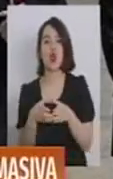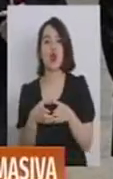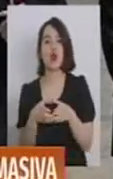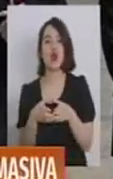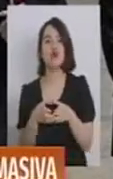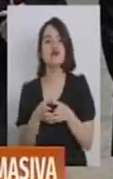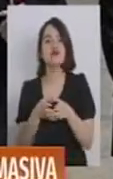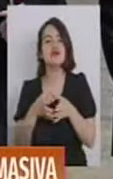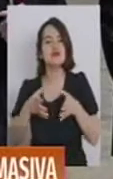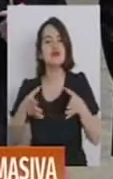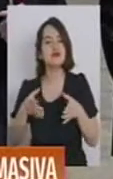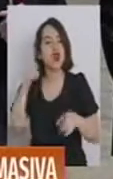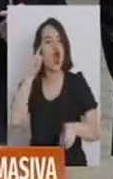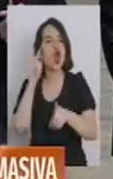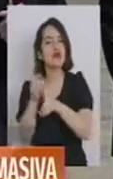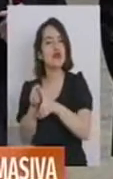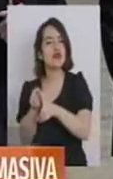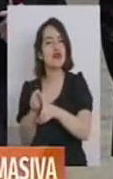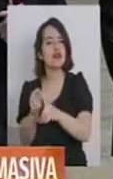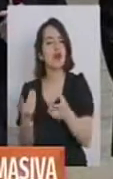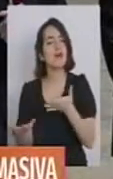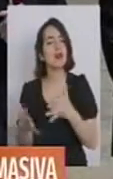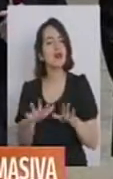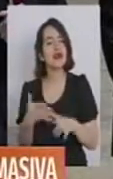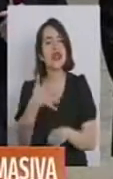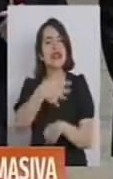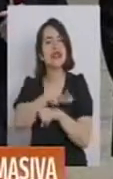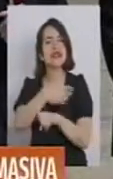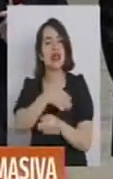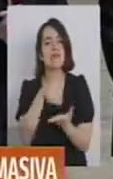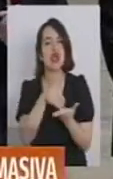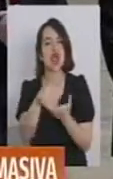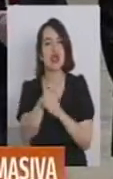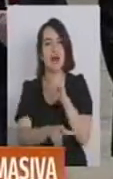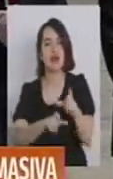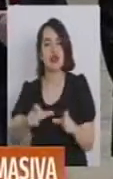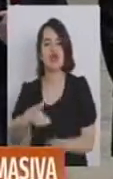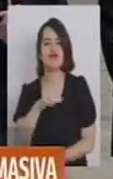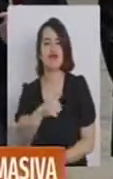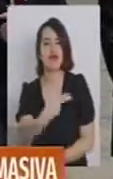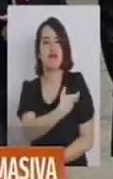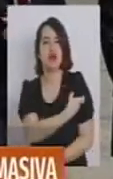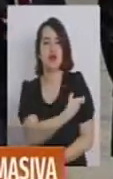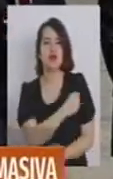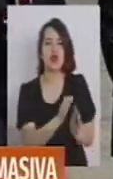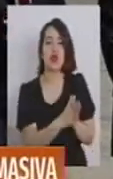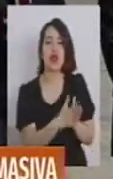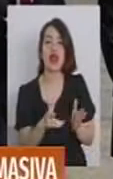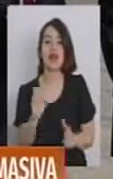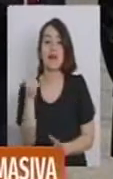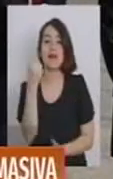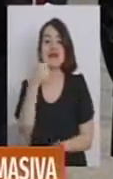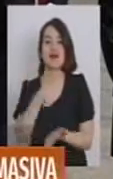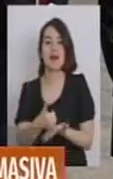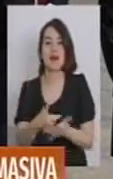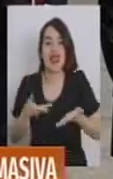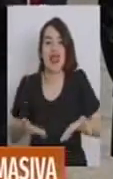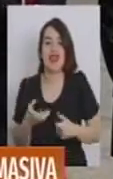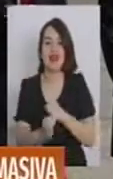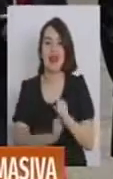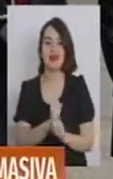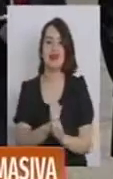grueso de la población objetivo, aproximadamente 15 millones de personas, durante el primer semestre de este